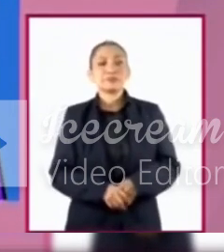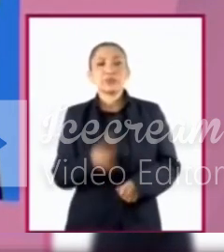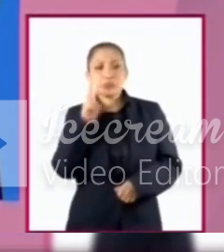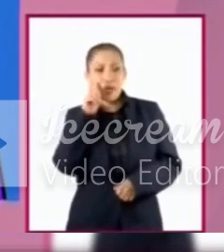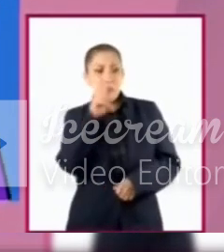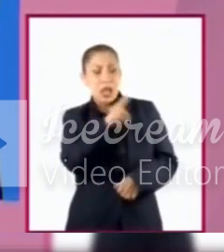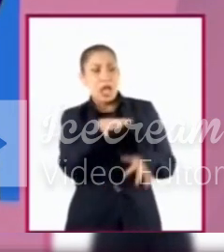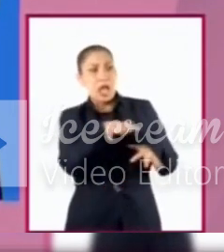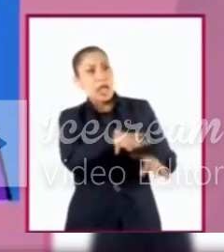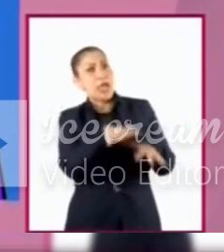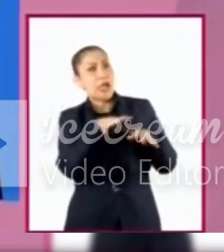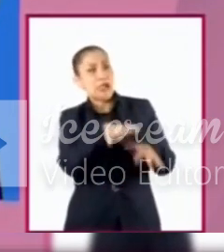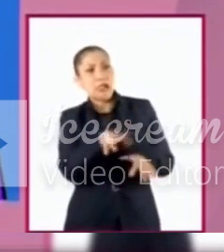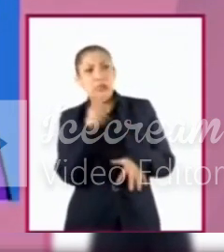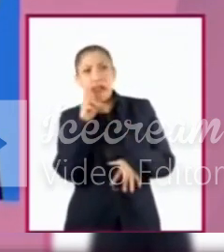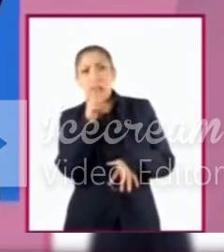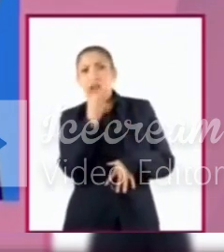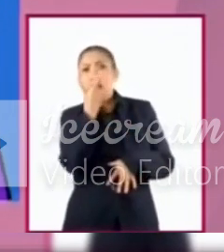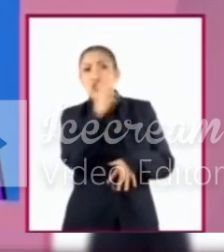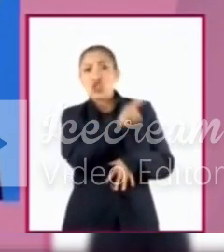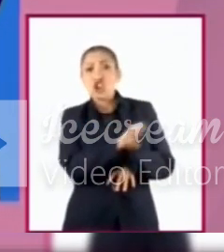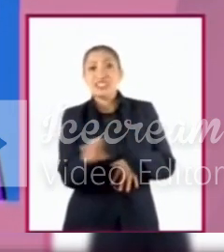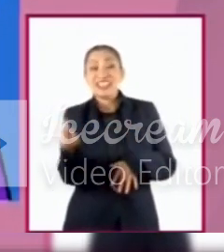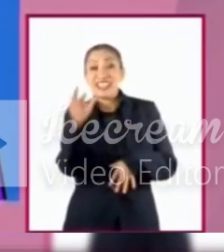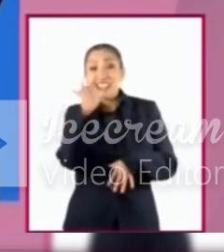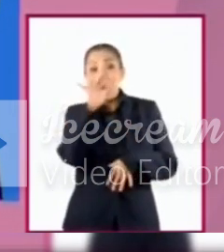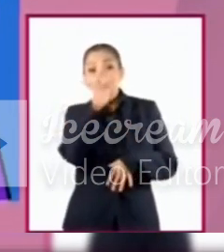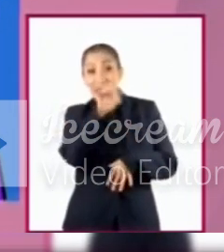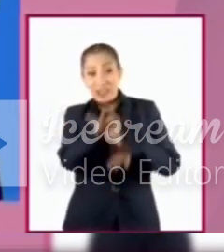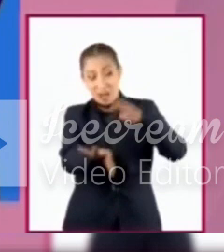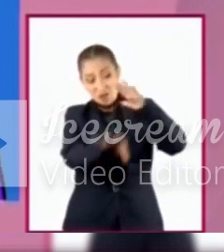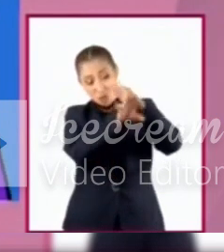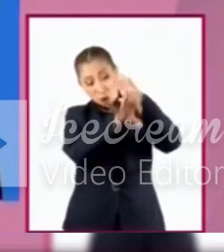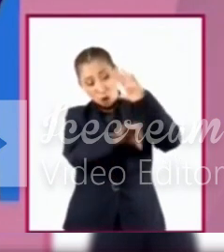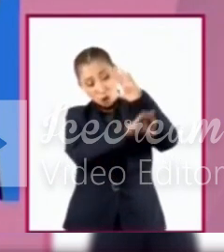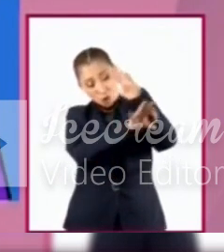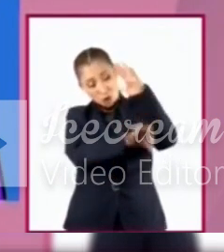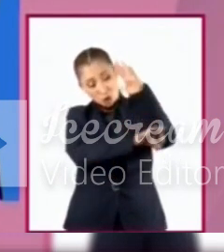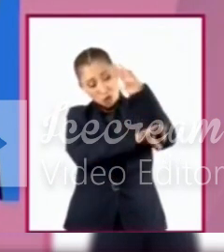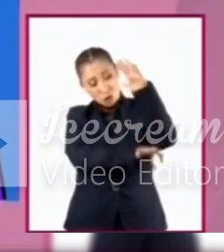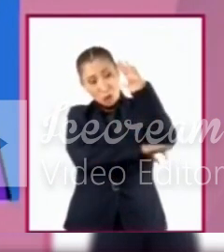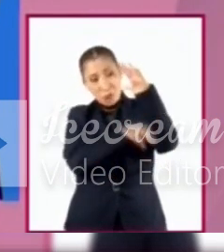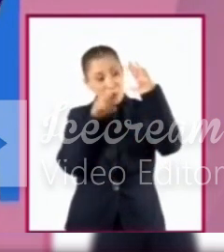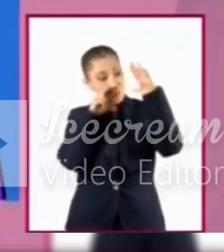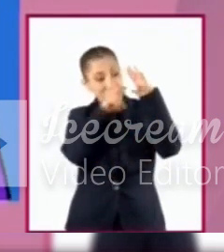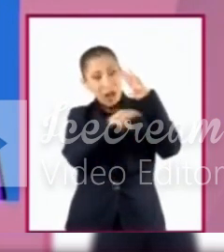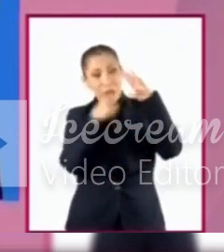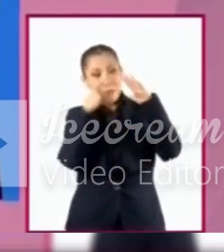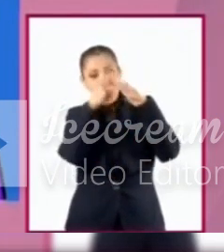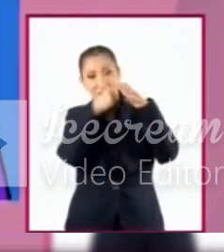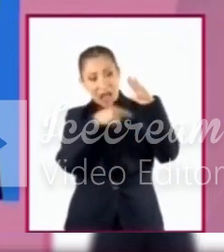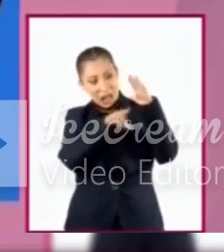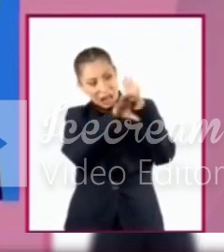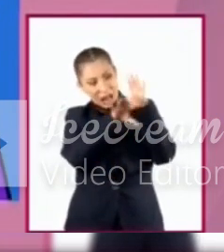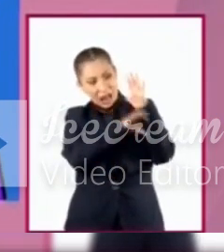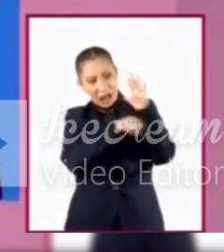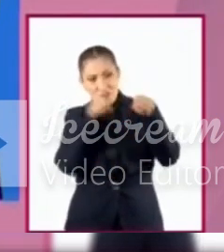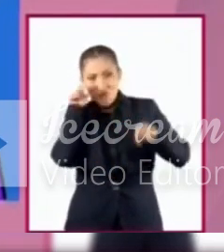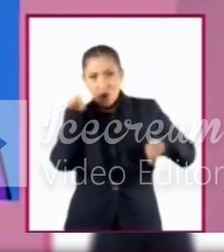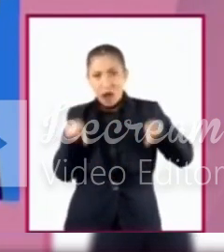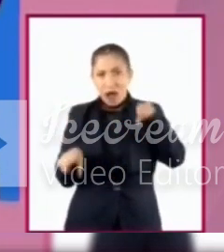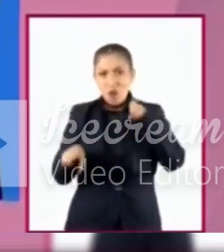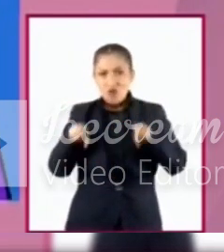Se veían claramente las 250 ventosas dispuestas sobre la faz interna de